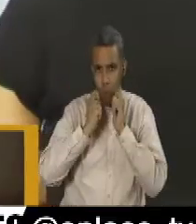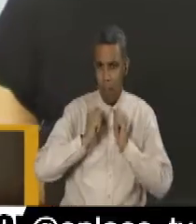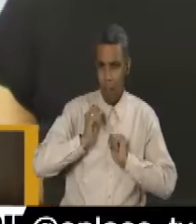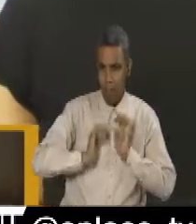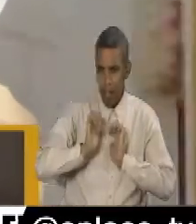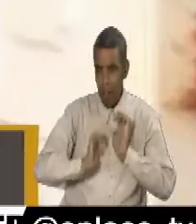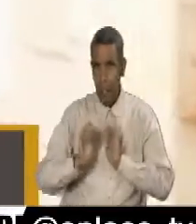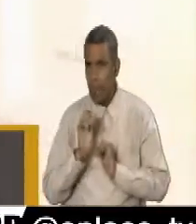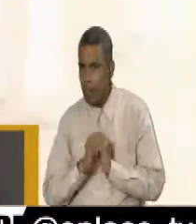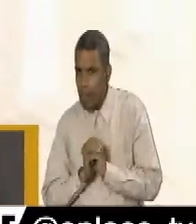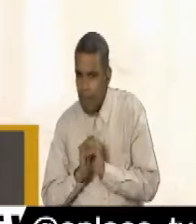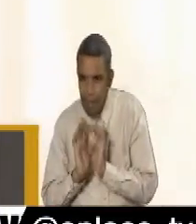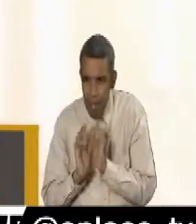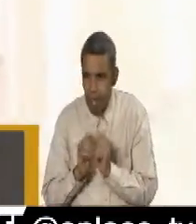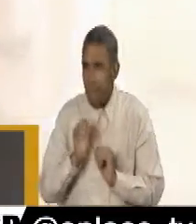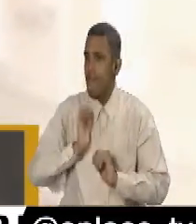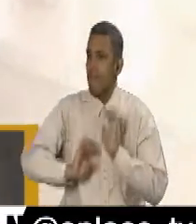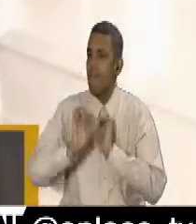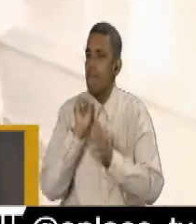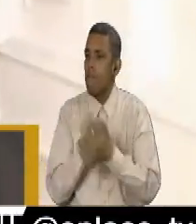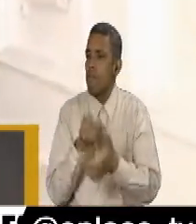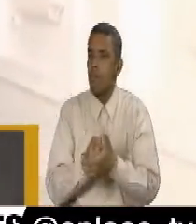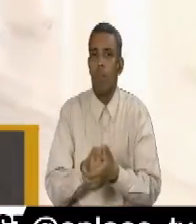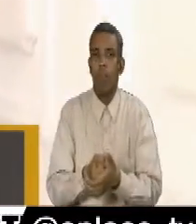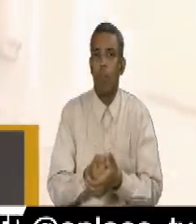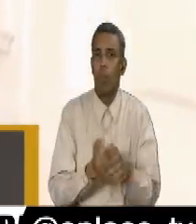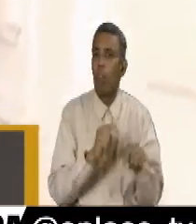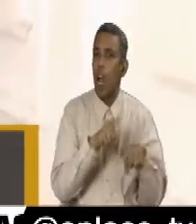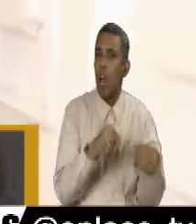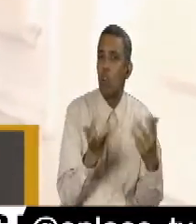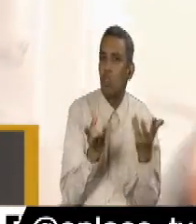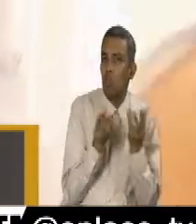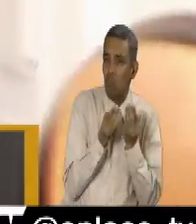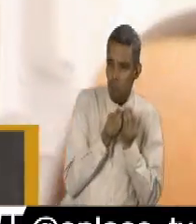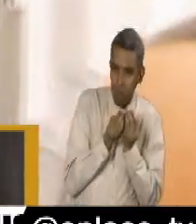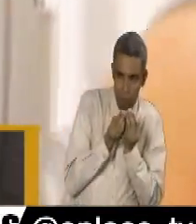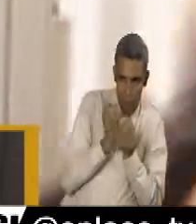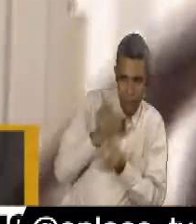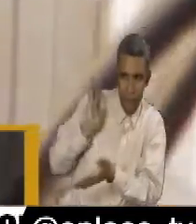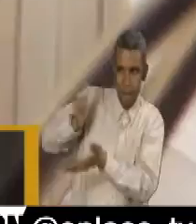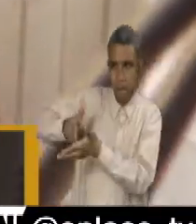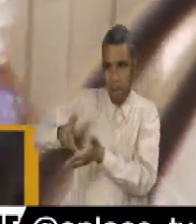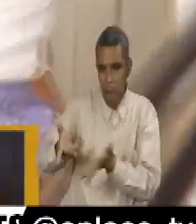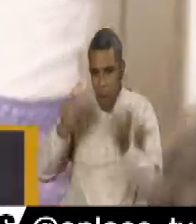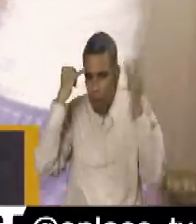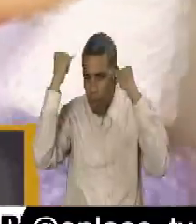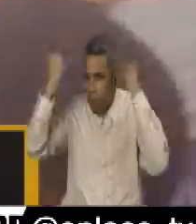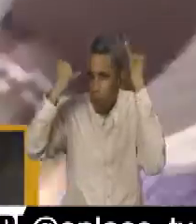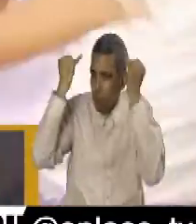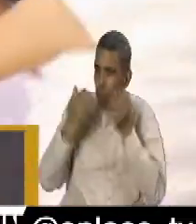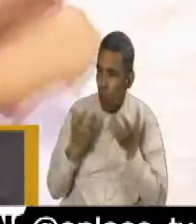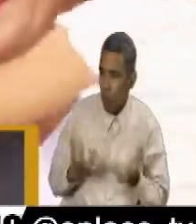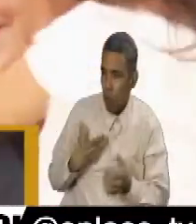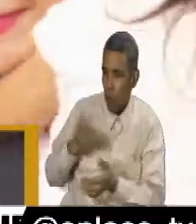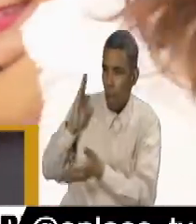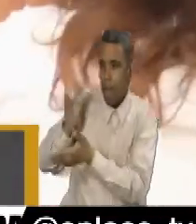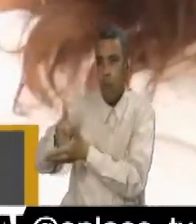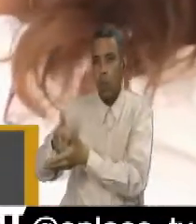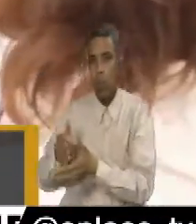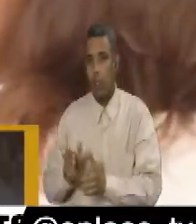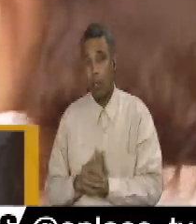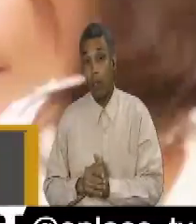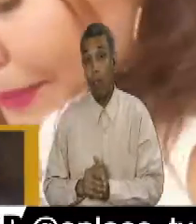en una cacería para sacarlo de la arena de la denuncia aquí en Barranca Bermeja, pues y lo lograron por un